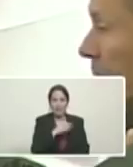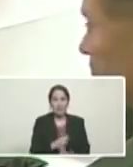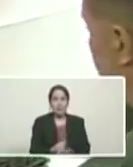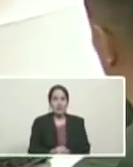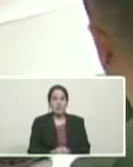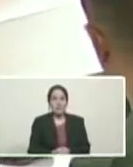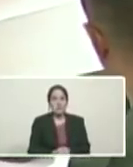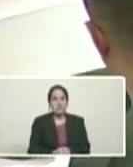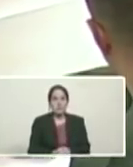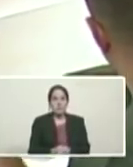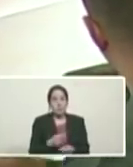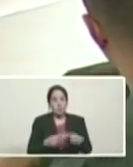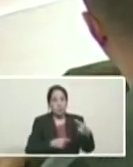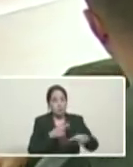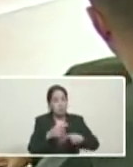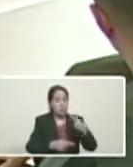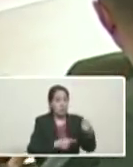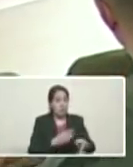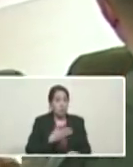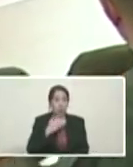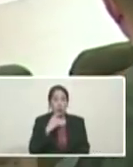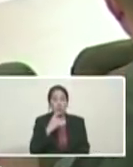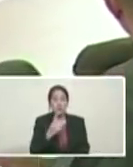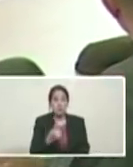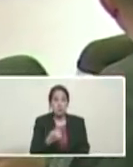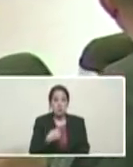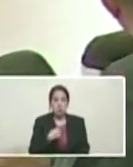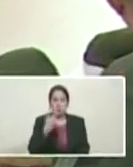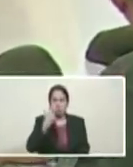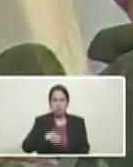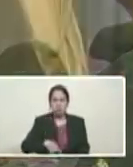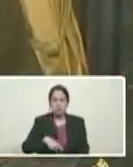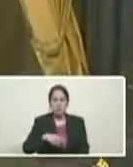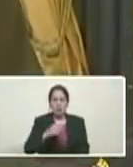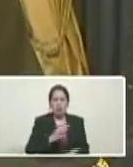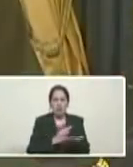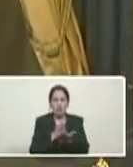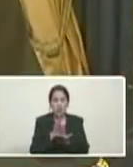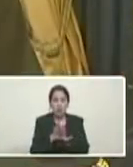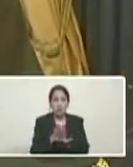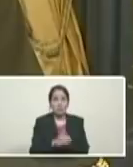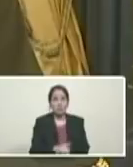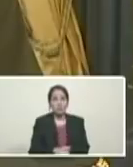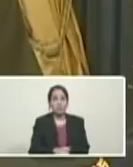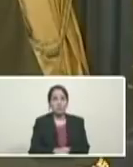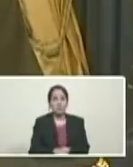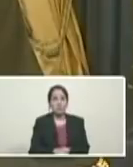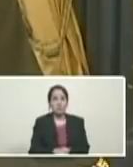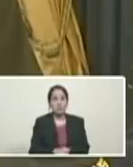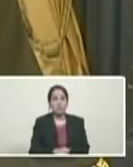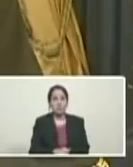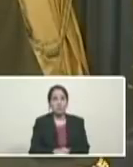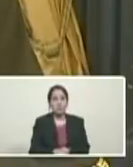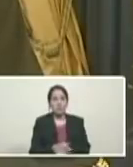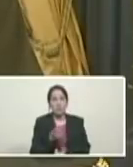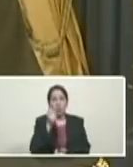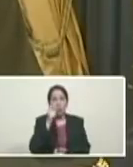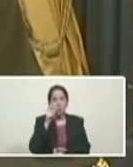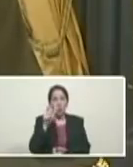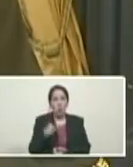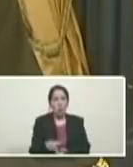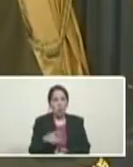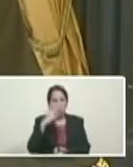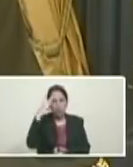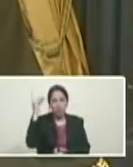todos estos días miren yo les puedo decir yo soy un hombre de fe yo soy un hombre de dios un